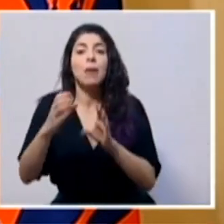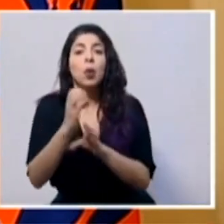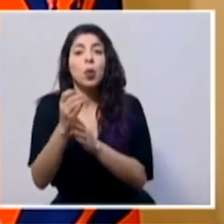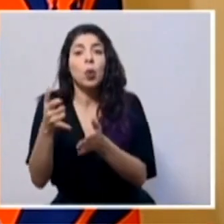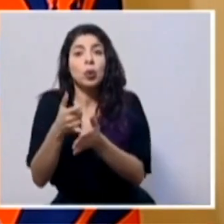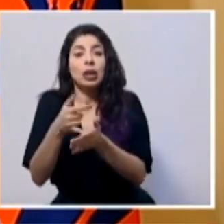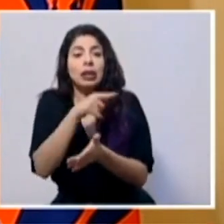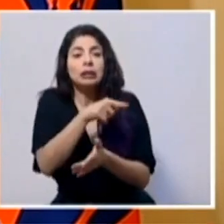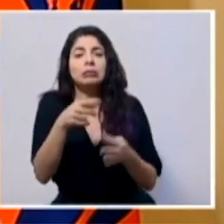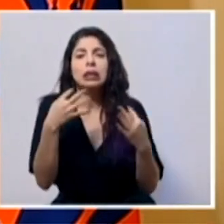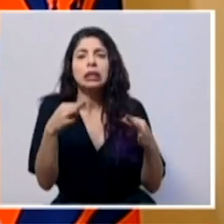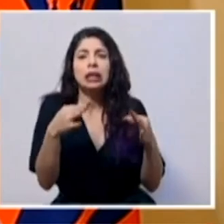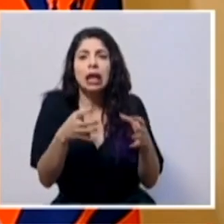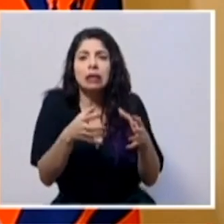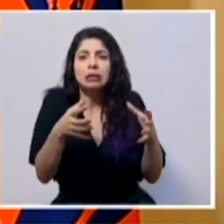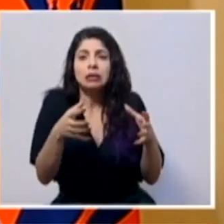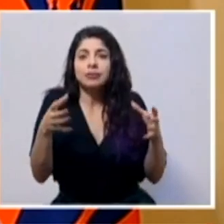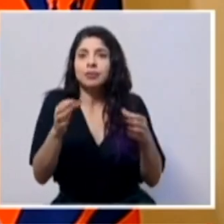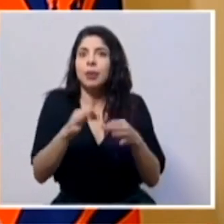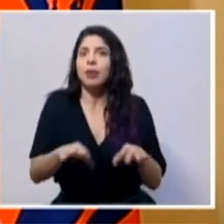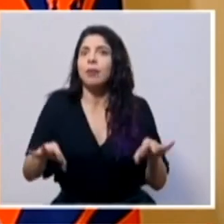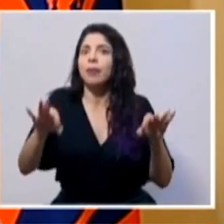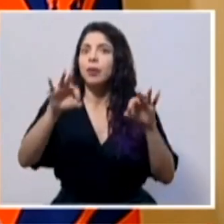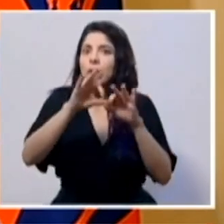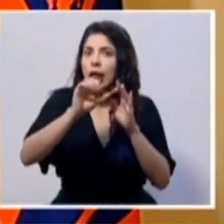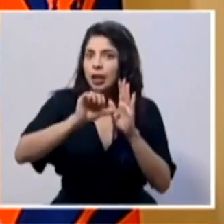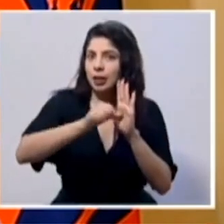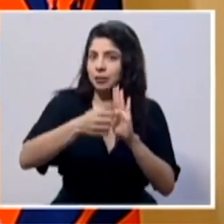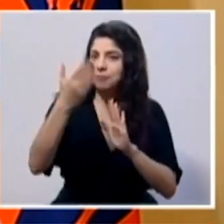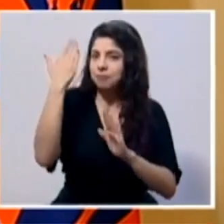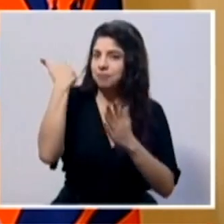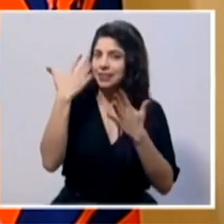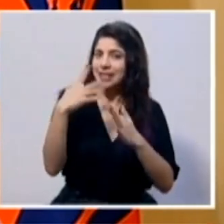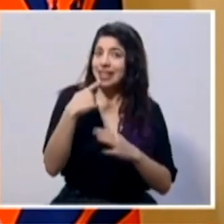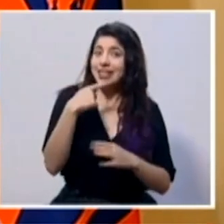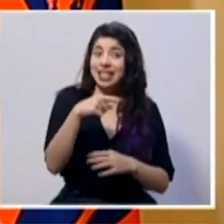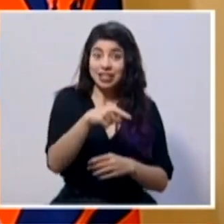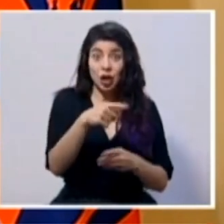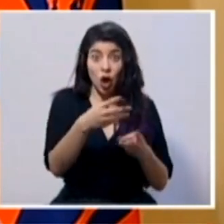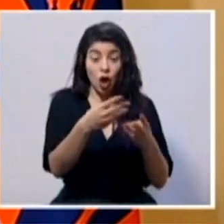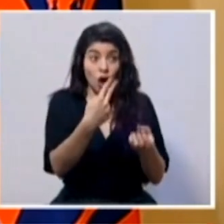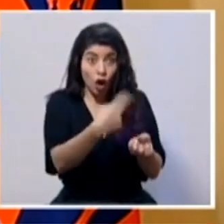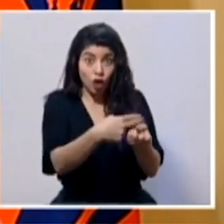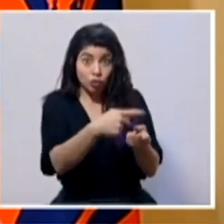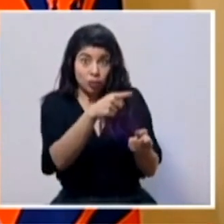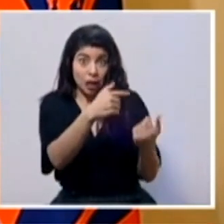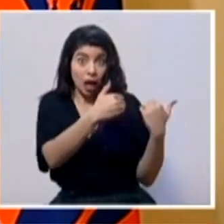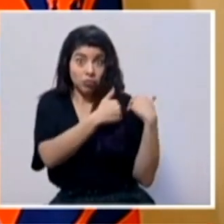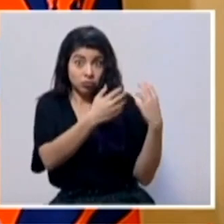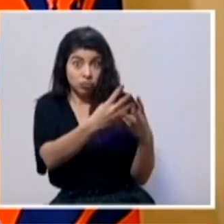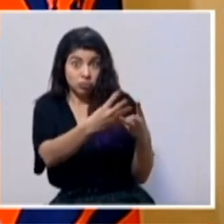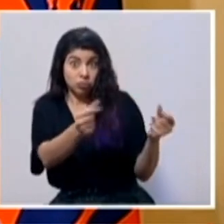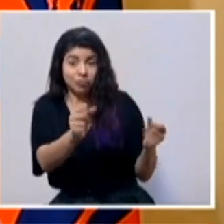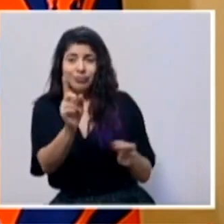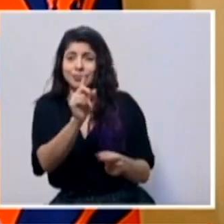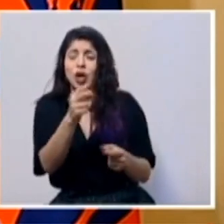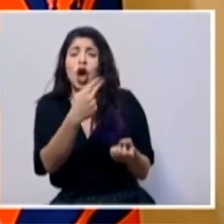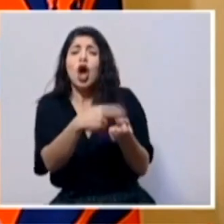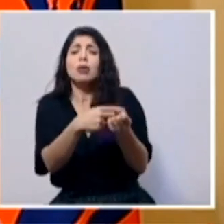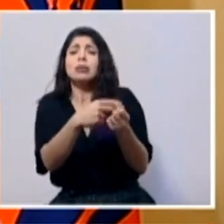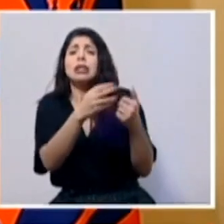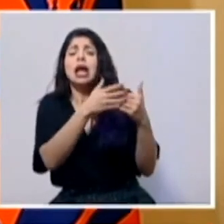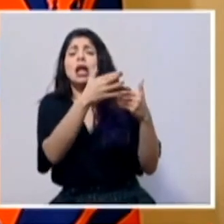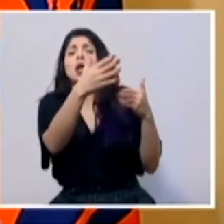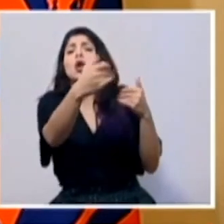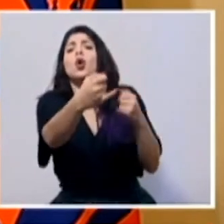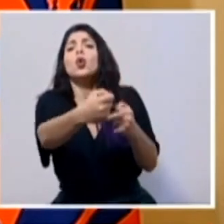Es importante resaltar, y ya lo hemos dicho varias veces, esto no se resuelve en los hospitales. El hospital es el último eslabón de una